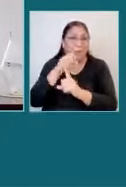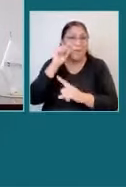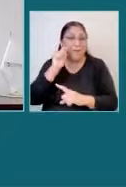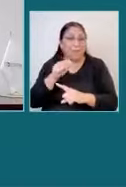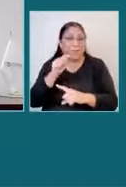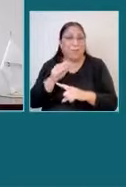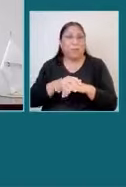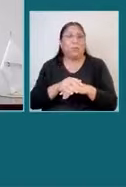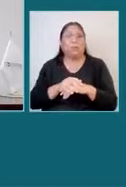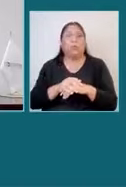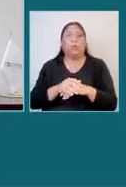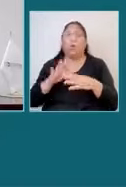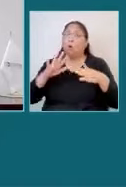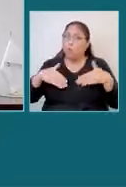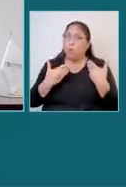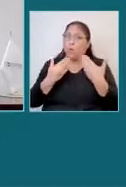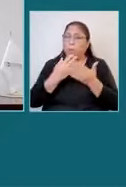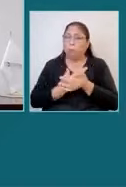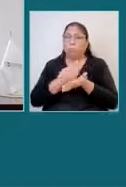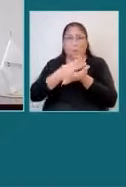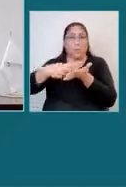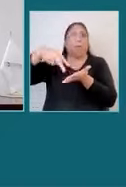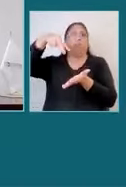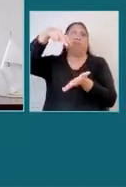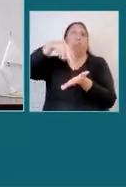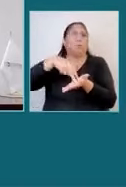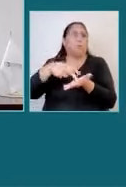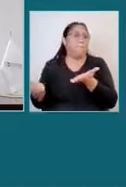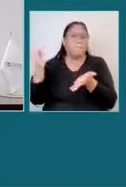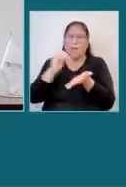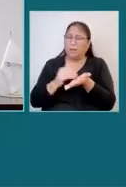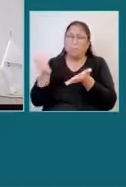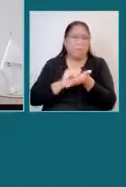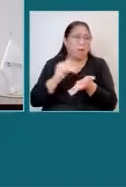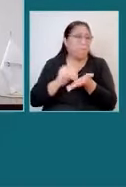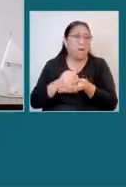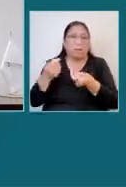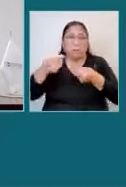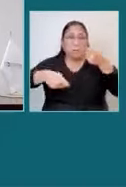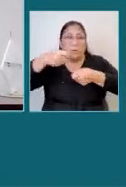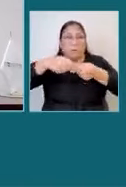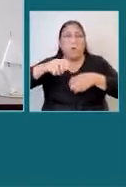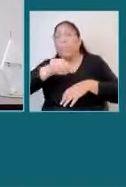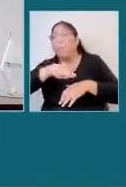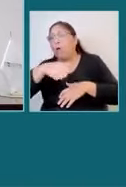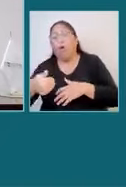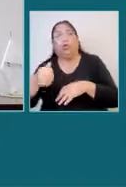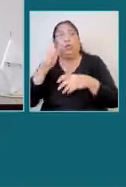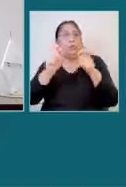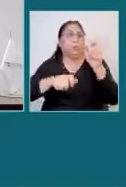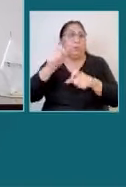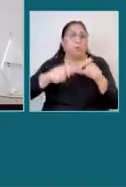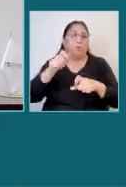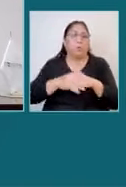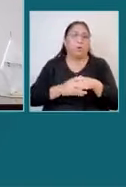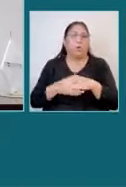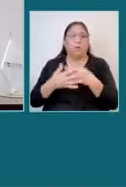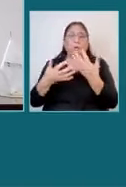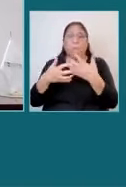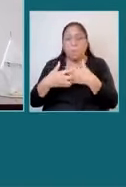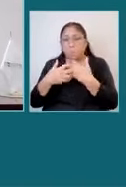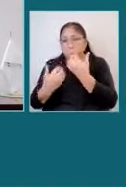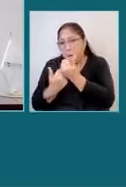fondos de venture capital puedan levantar aún más capital de terceras fuentes, ¿no? De